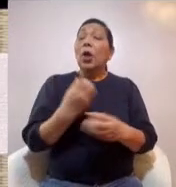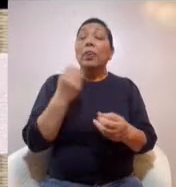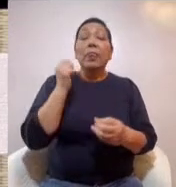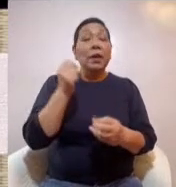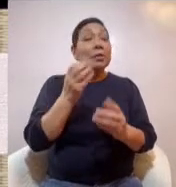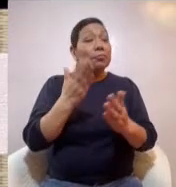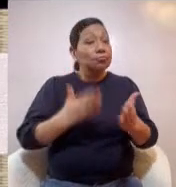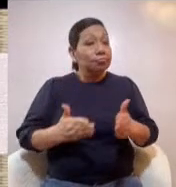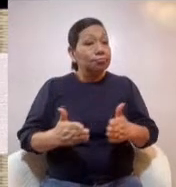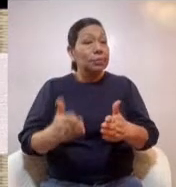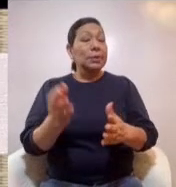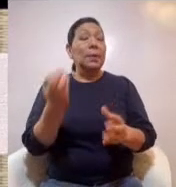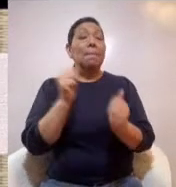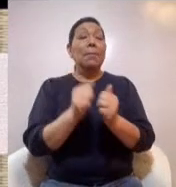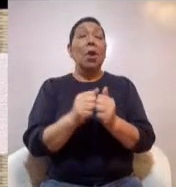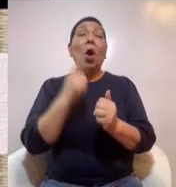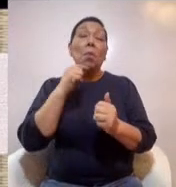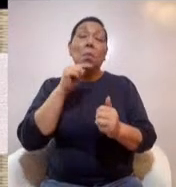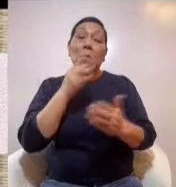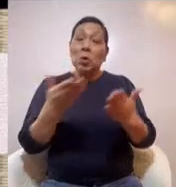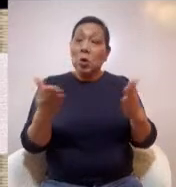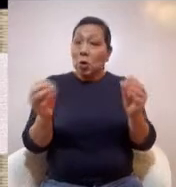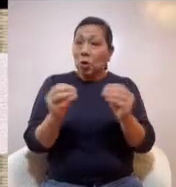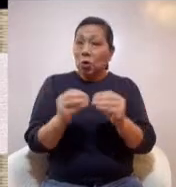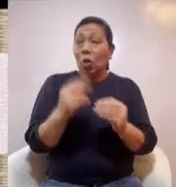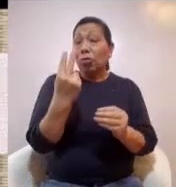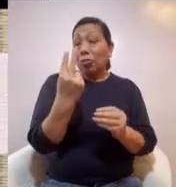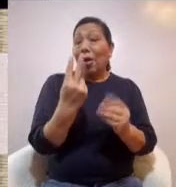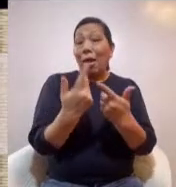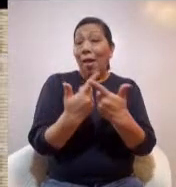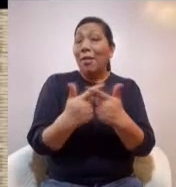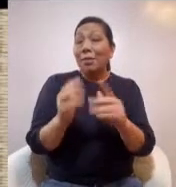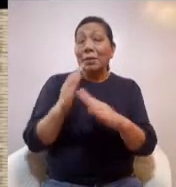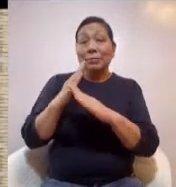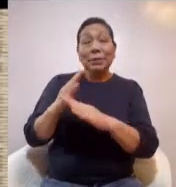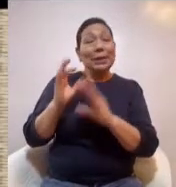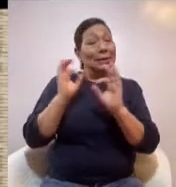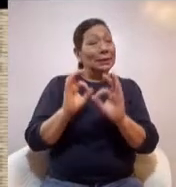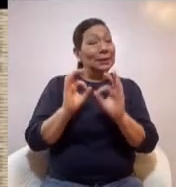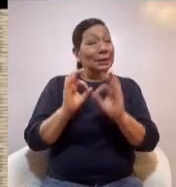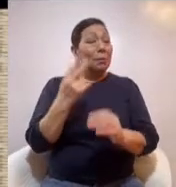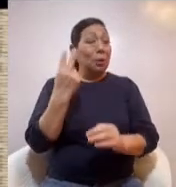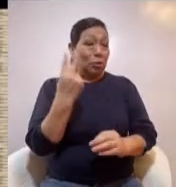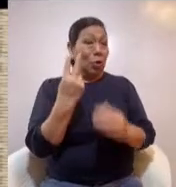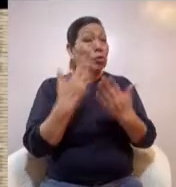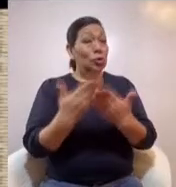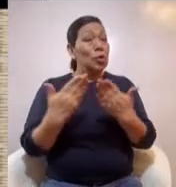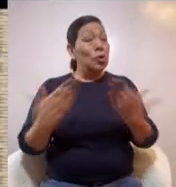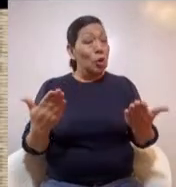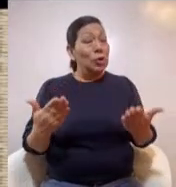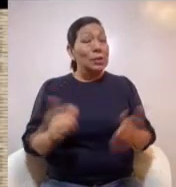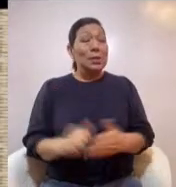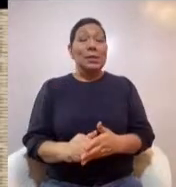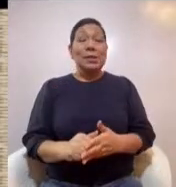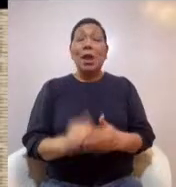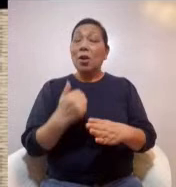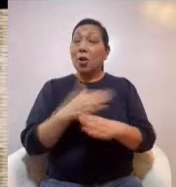violencia, y el derecho a crecer libre de estereotipos de género, que son dos, y libres de discriminación, que son los dos elementos